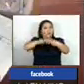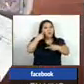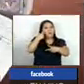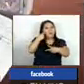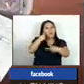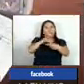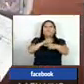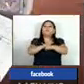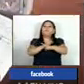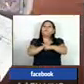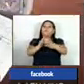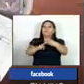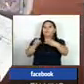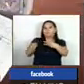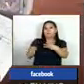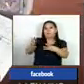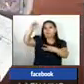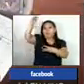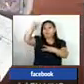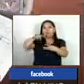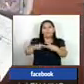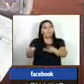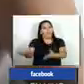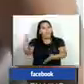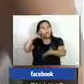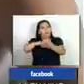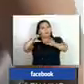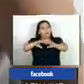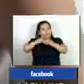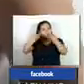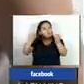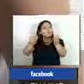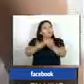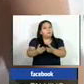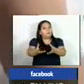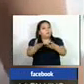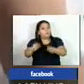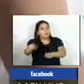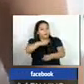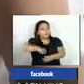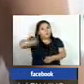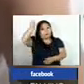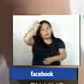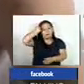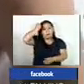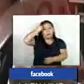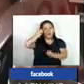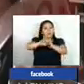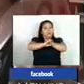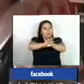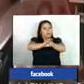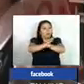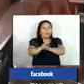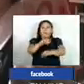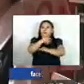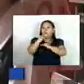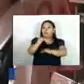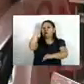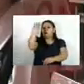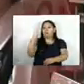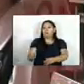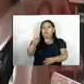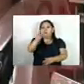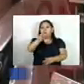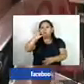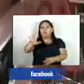protección y crecimiento. Por lo que este regreso a clases lo hace reconociendo las ganas de aprender con su promoción, que estará disponible hasta el 25